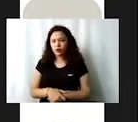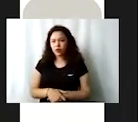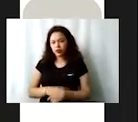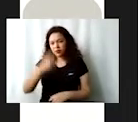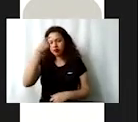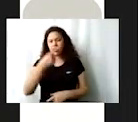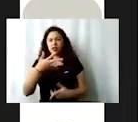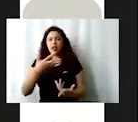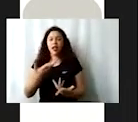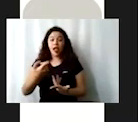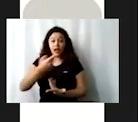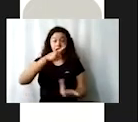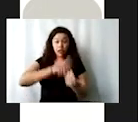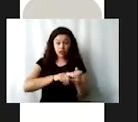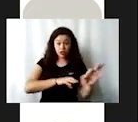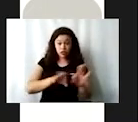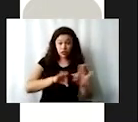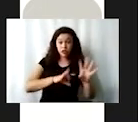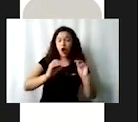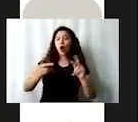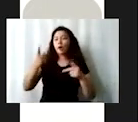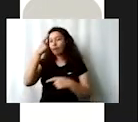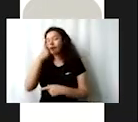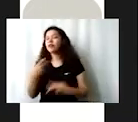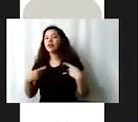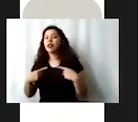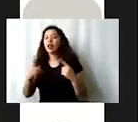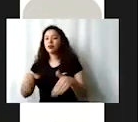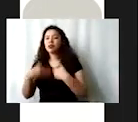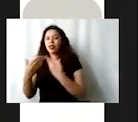aspectos tanto intrínsecos como extrínsecos